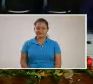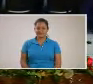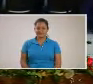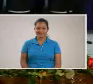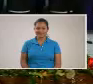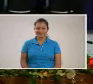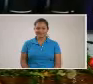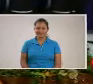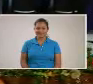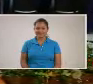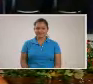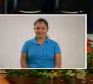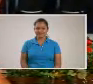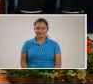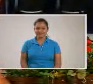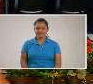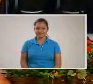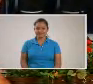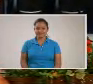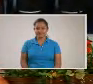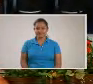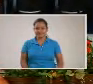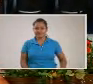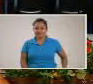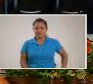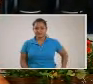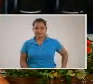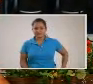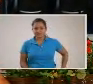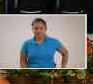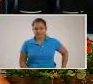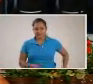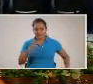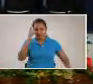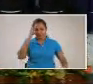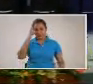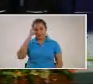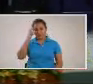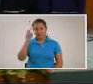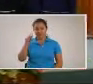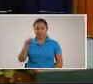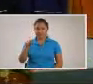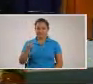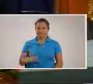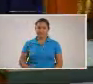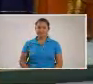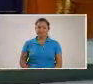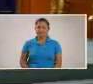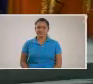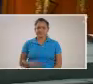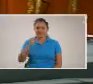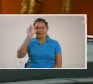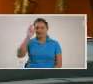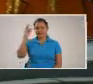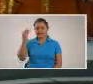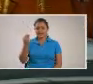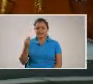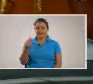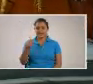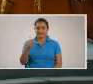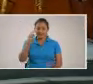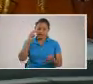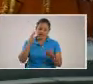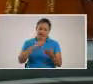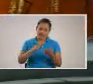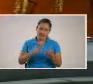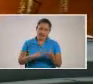Dios te bendiga. Ok, ahora, recuérdese usted que lo que leímos